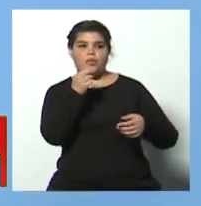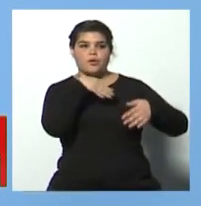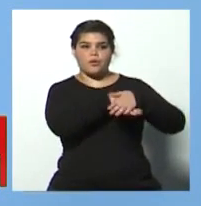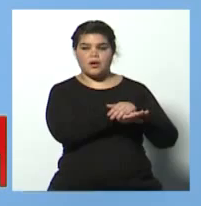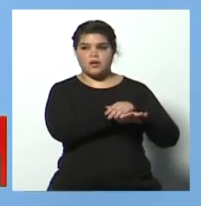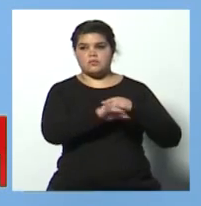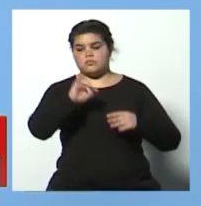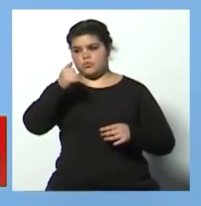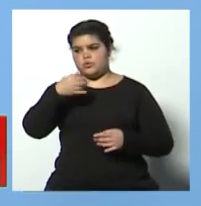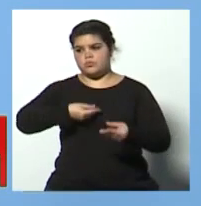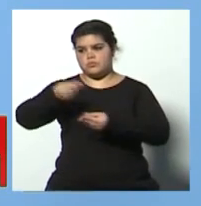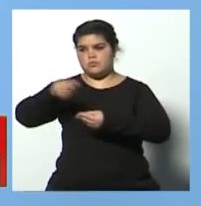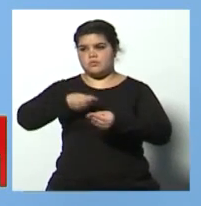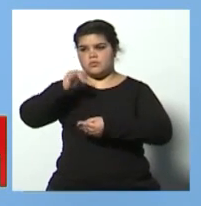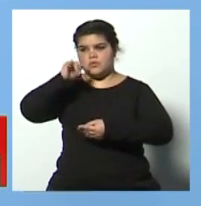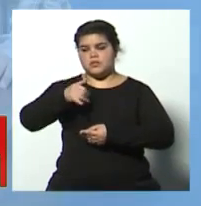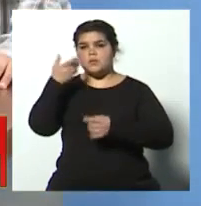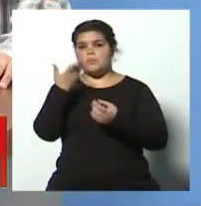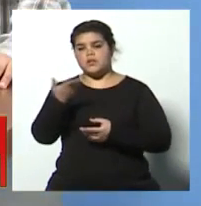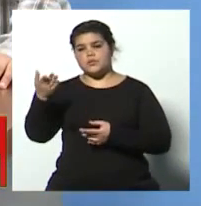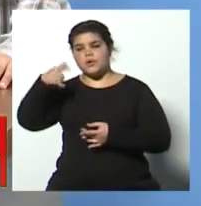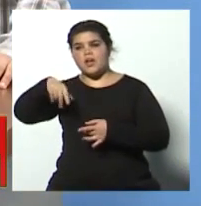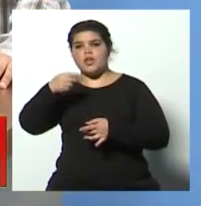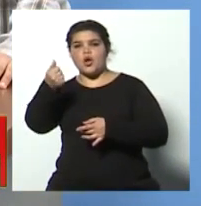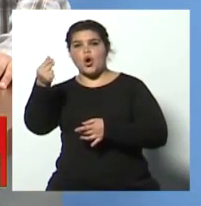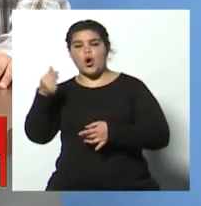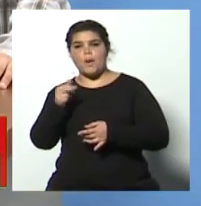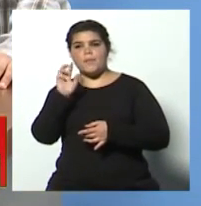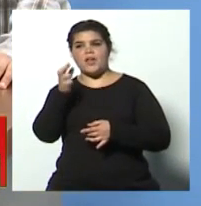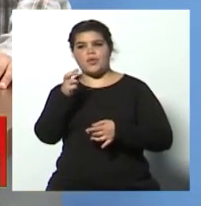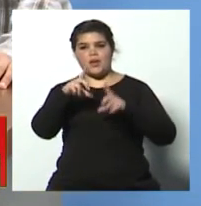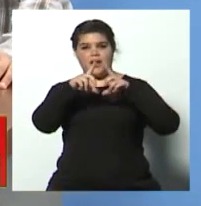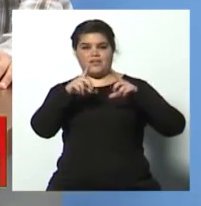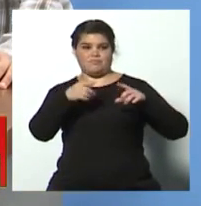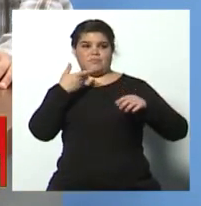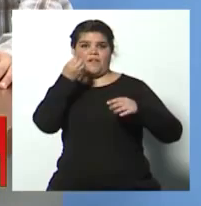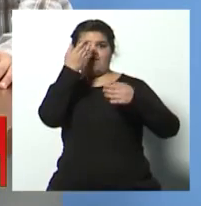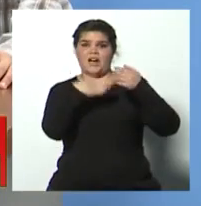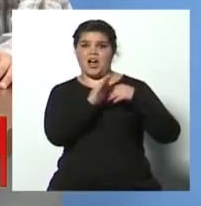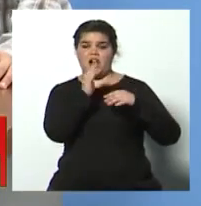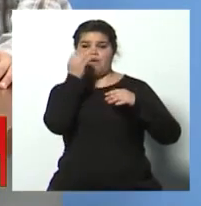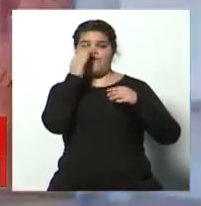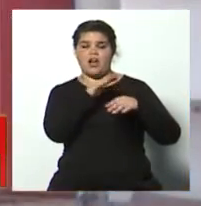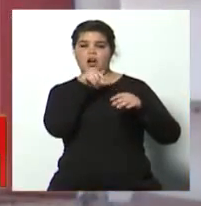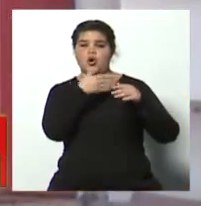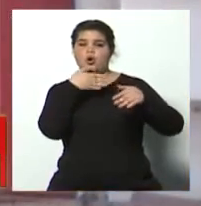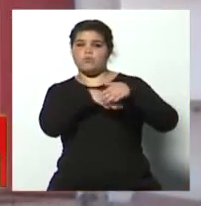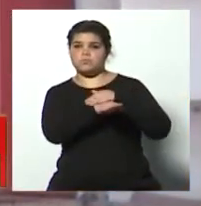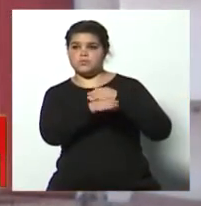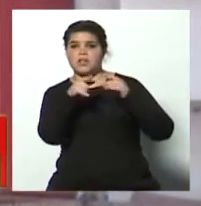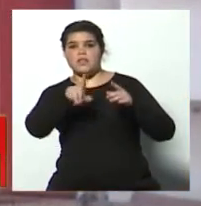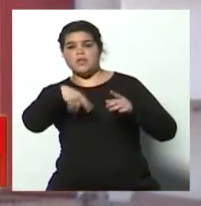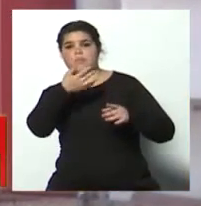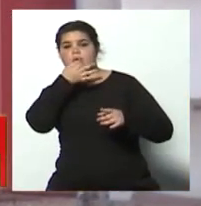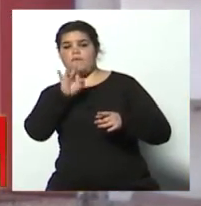hay un negocio. Gran parte de esta gente que compra el dólar por ventanilla después lo vende en